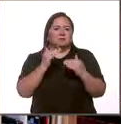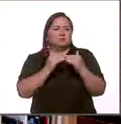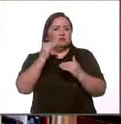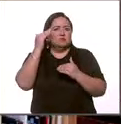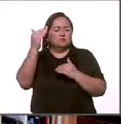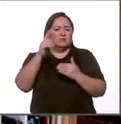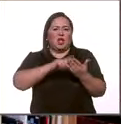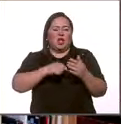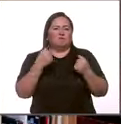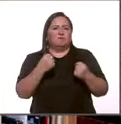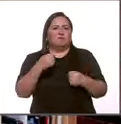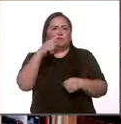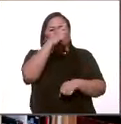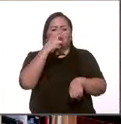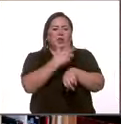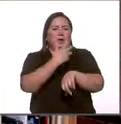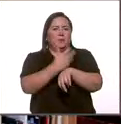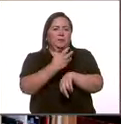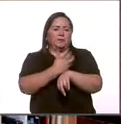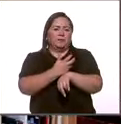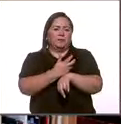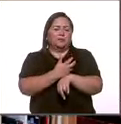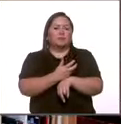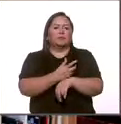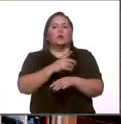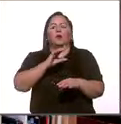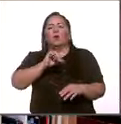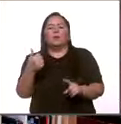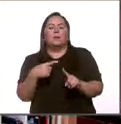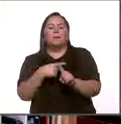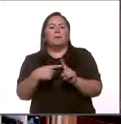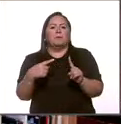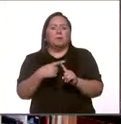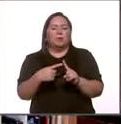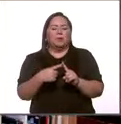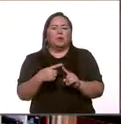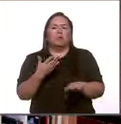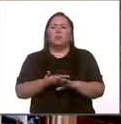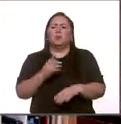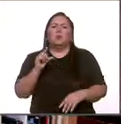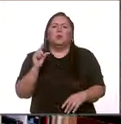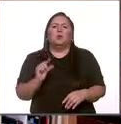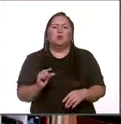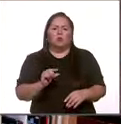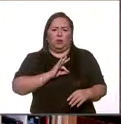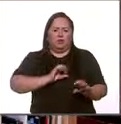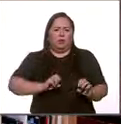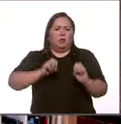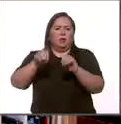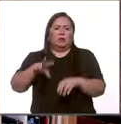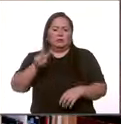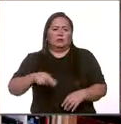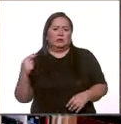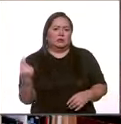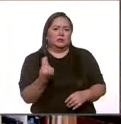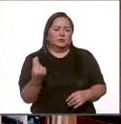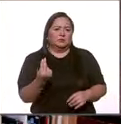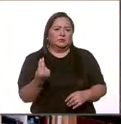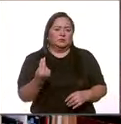de las potencias americanas a una mediana, despreciable, que le dejaría en la necesidad